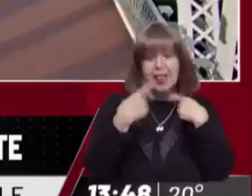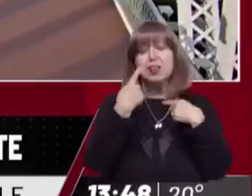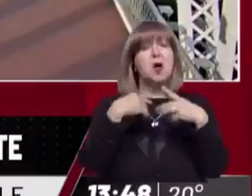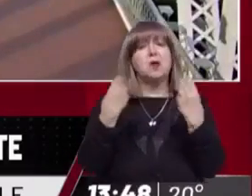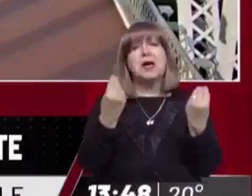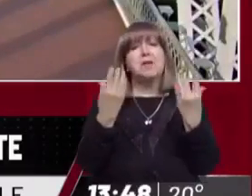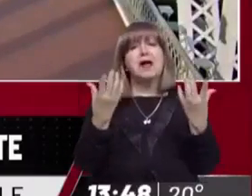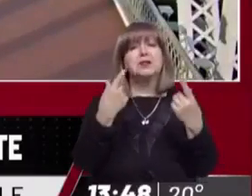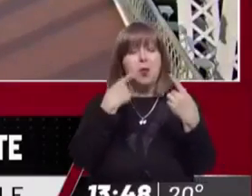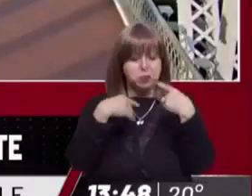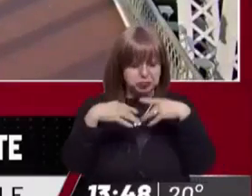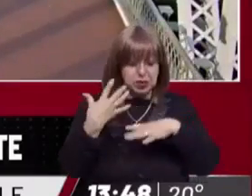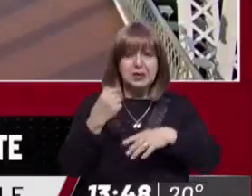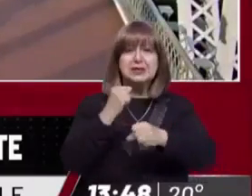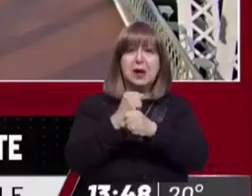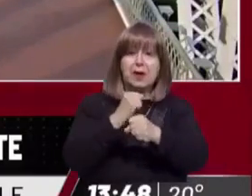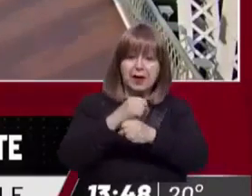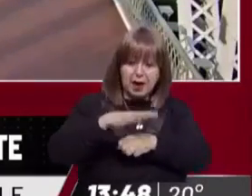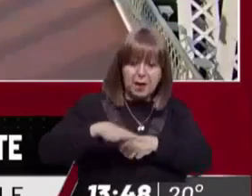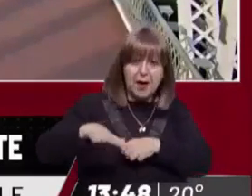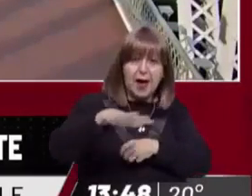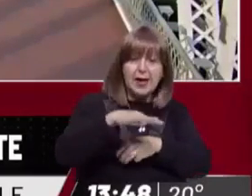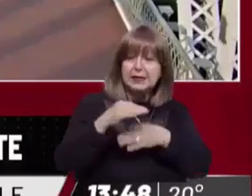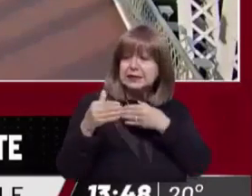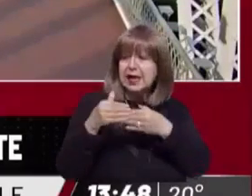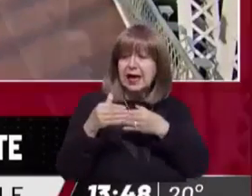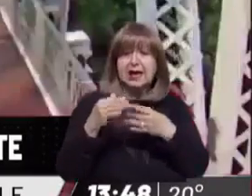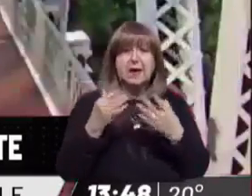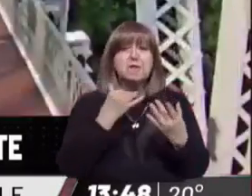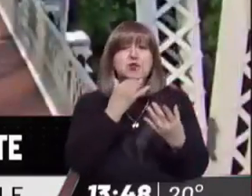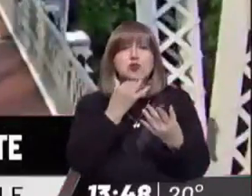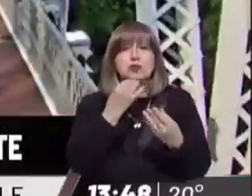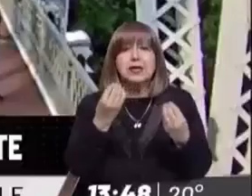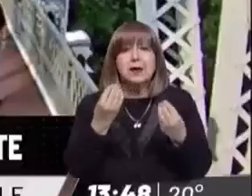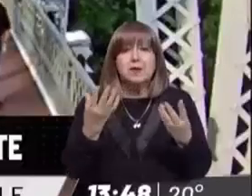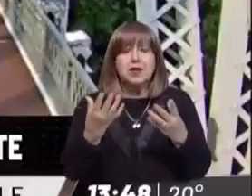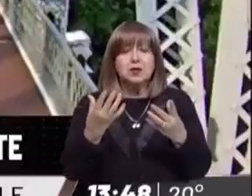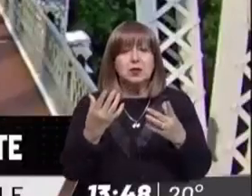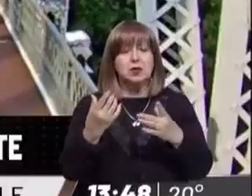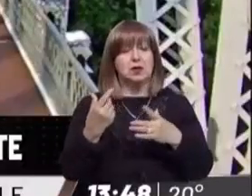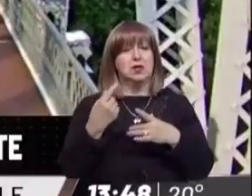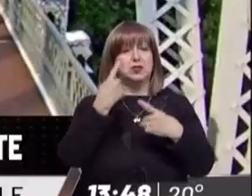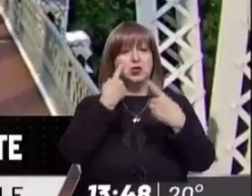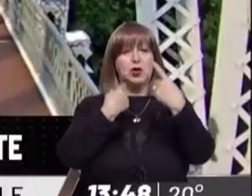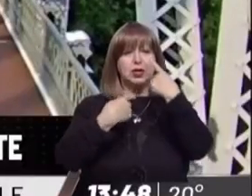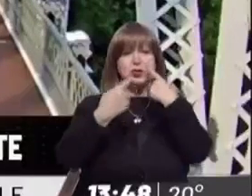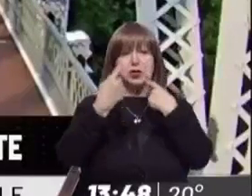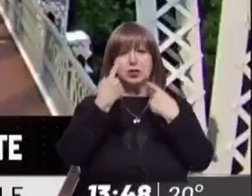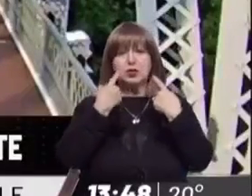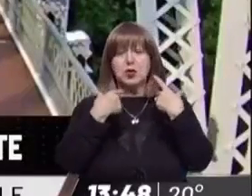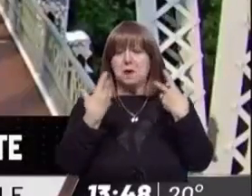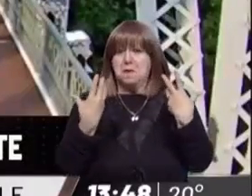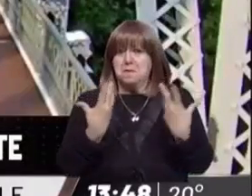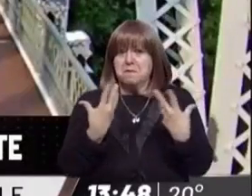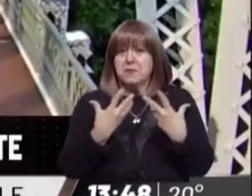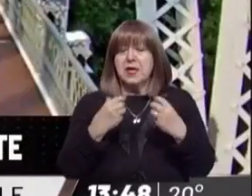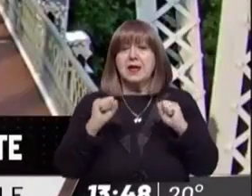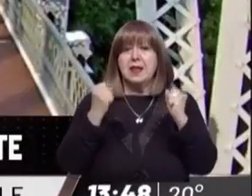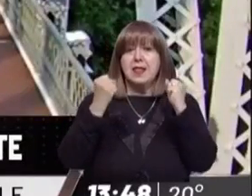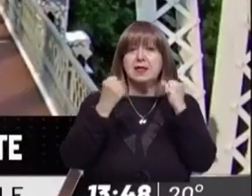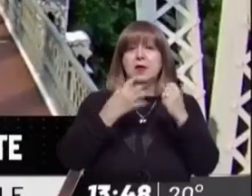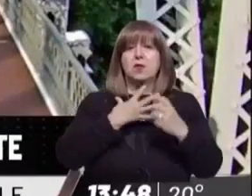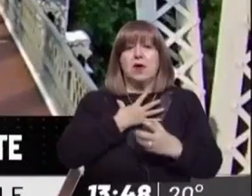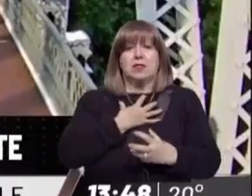no se sabe si trabajaba por ahí o no o qué estaba haciendo bueno Estaba en un muy mal momento con un ataque de